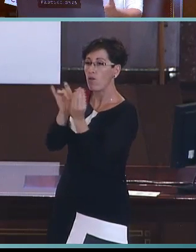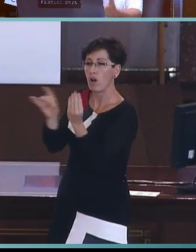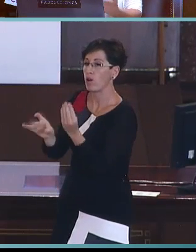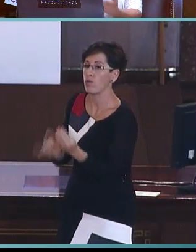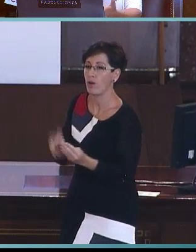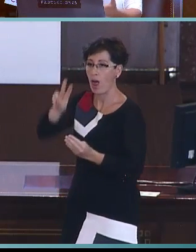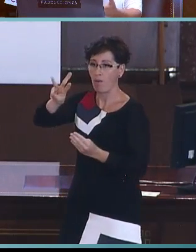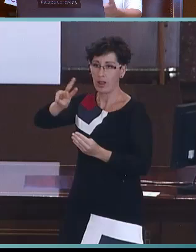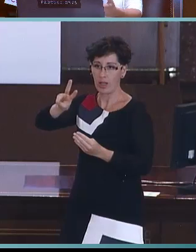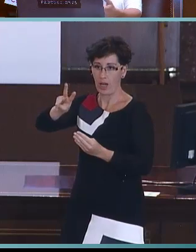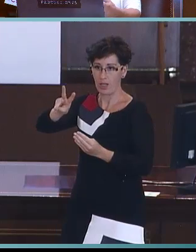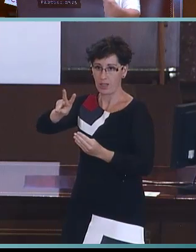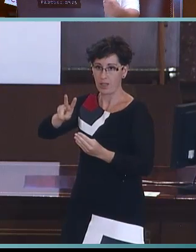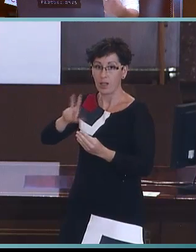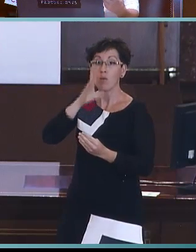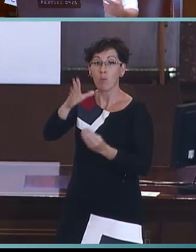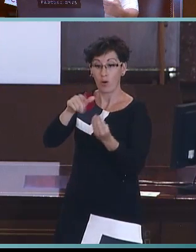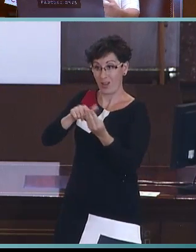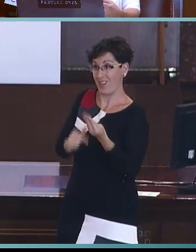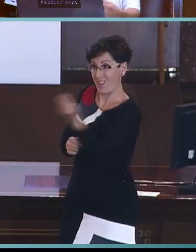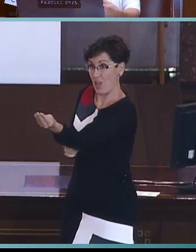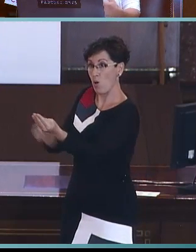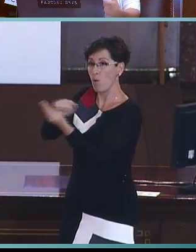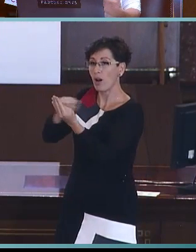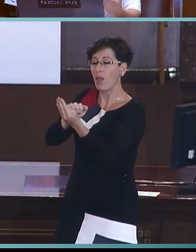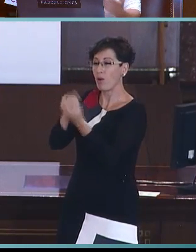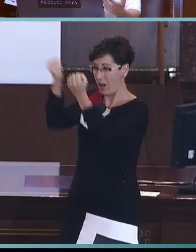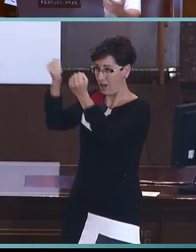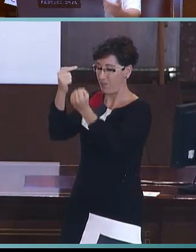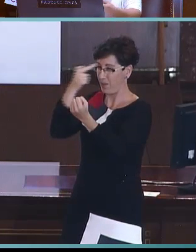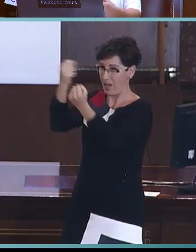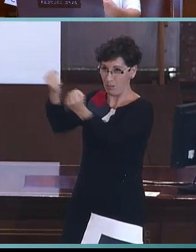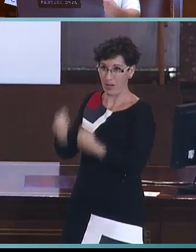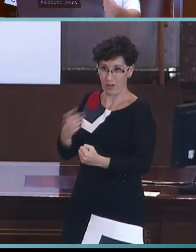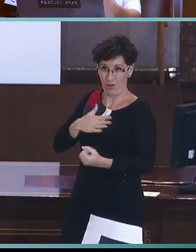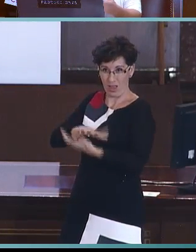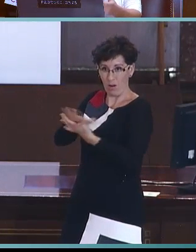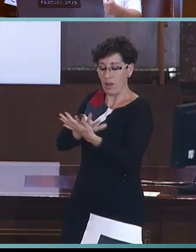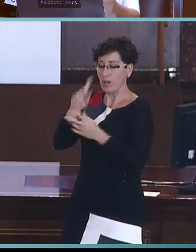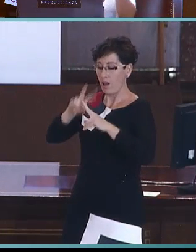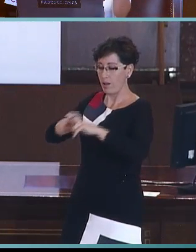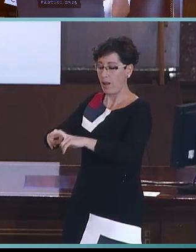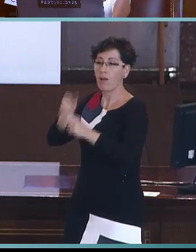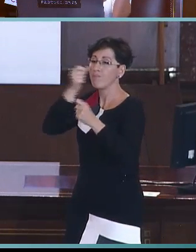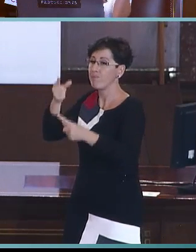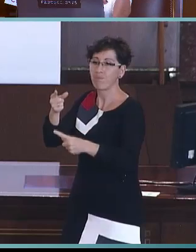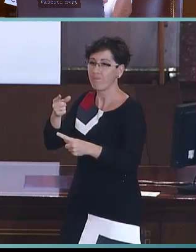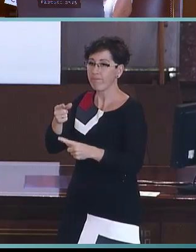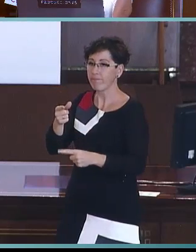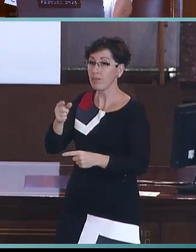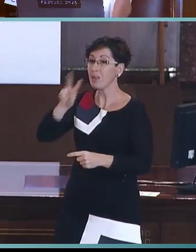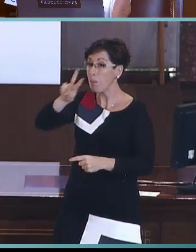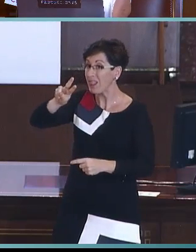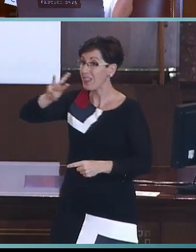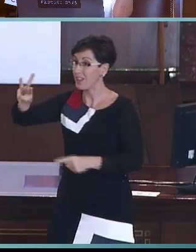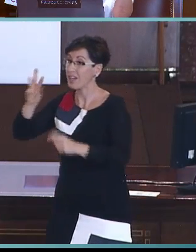de asesores y de expertos en lengua de signos y vimos que había 23 ítems que o bien el input, la palabra